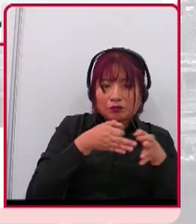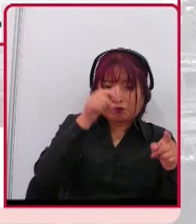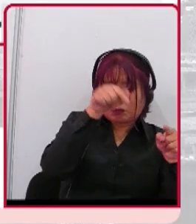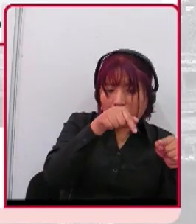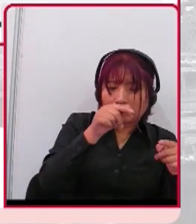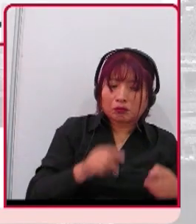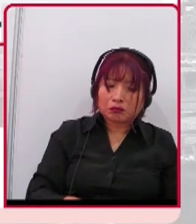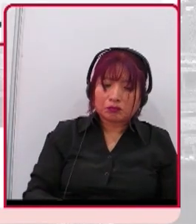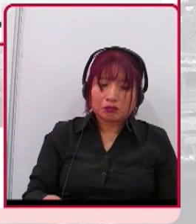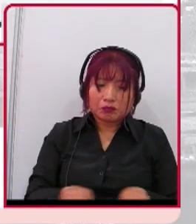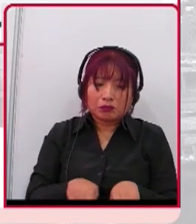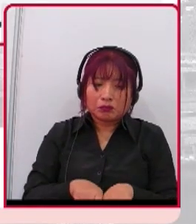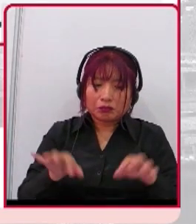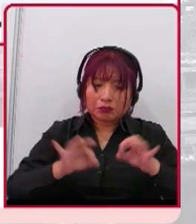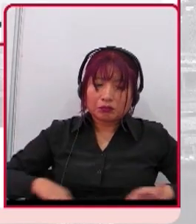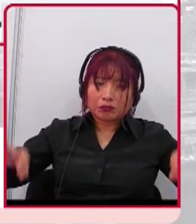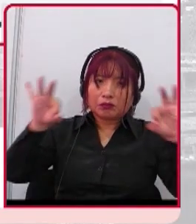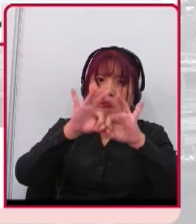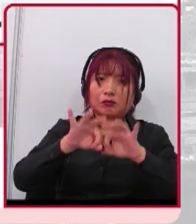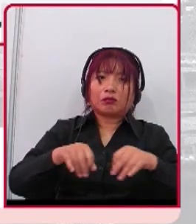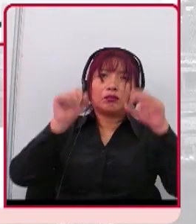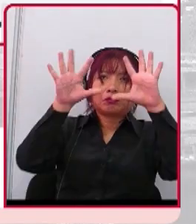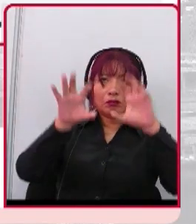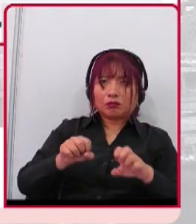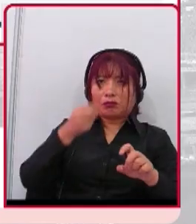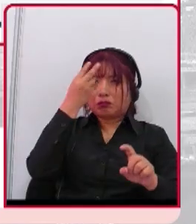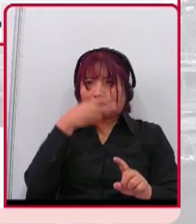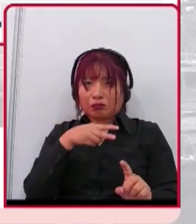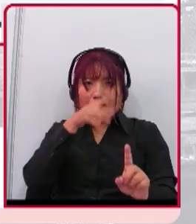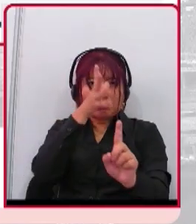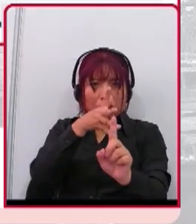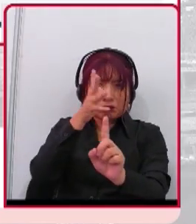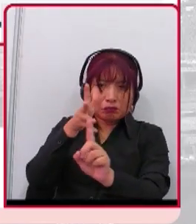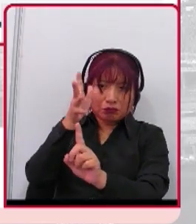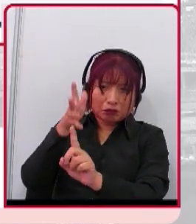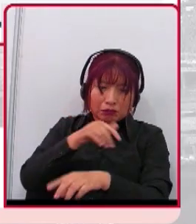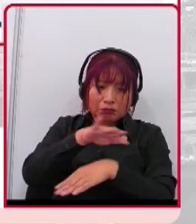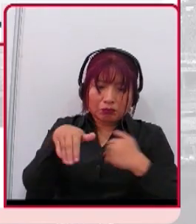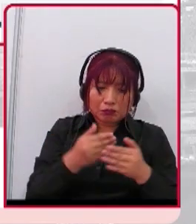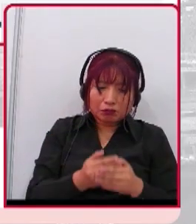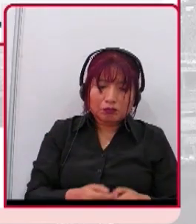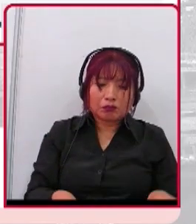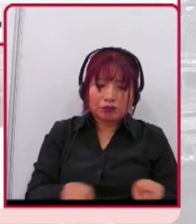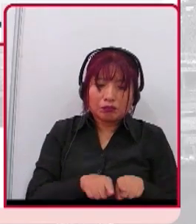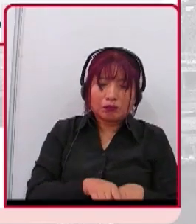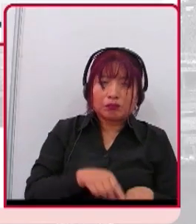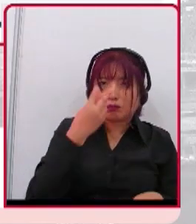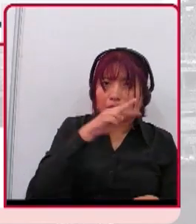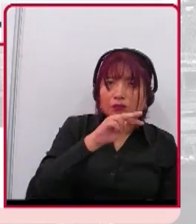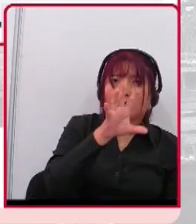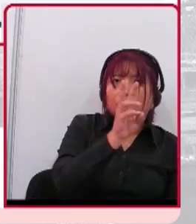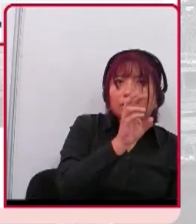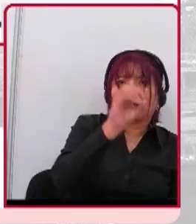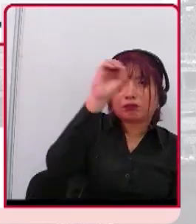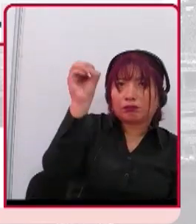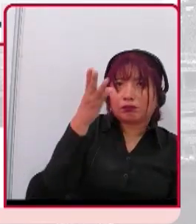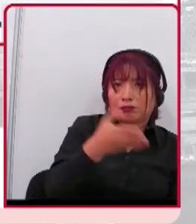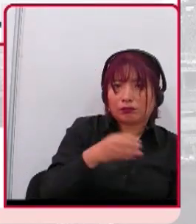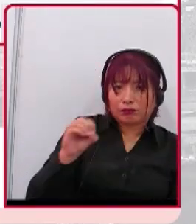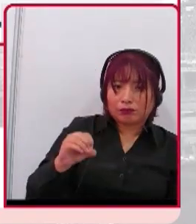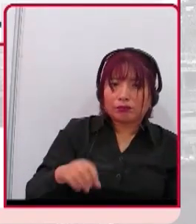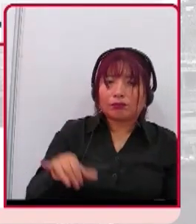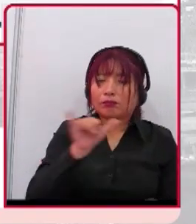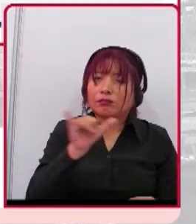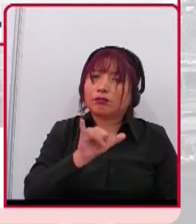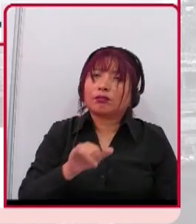fue importante hacer la evaluación financiera del proyecto. Y vimos de que ese 6% tenía un impacto de